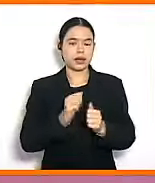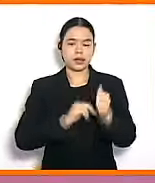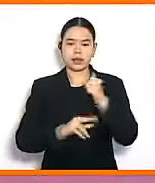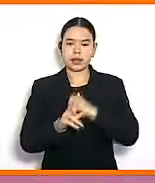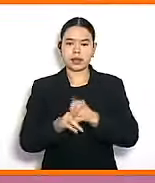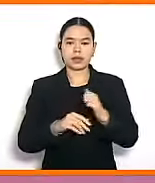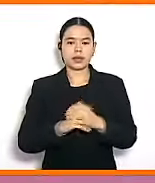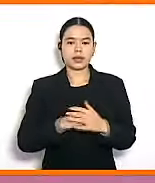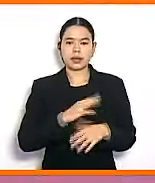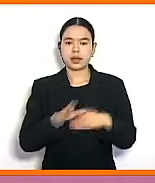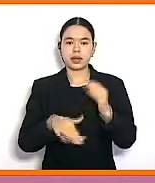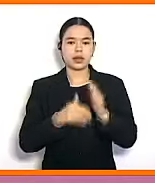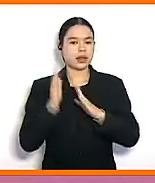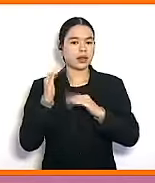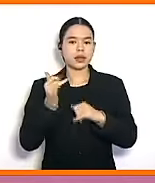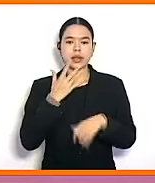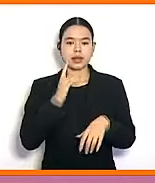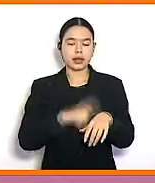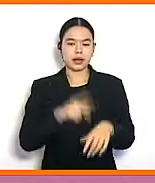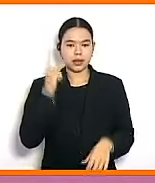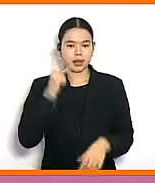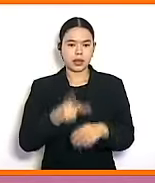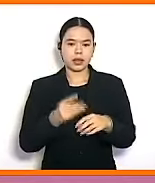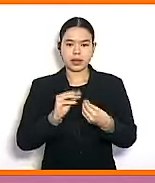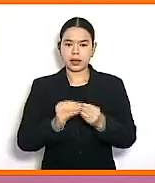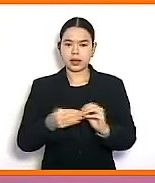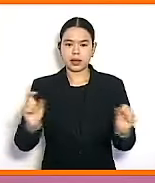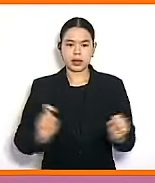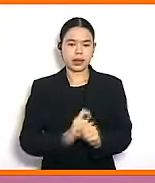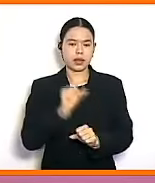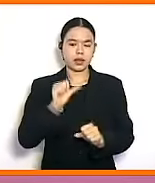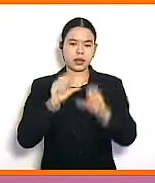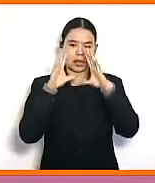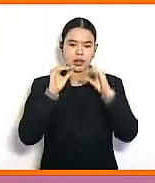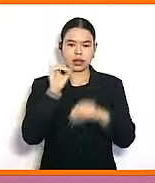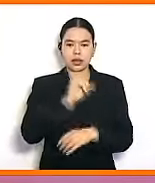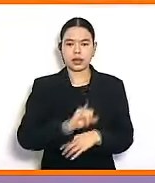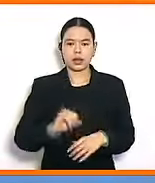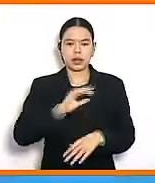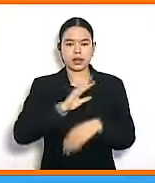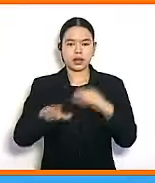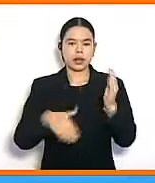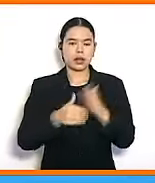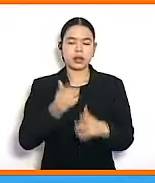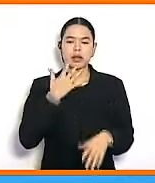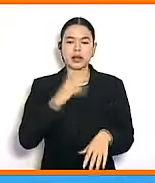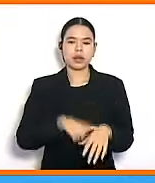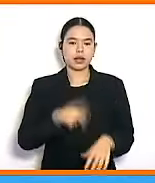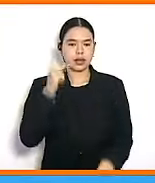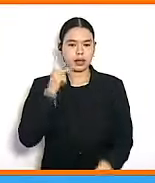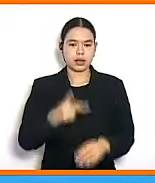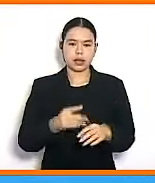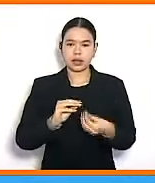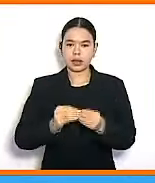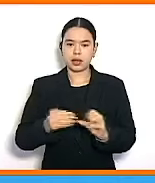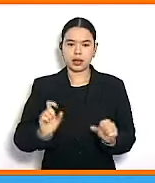3? Conoceremos los tres números afortunados en esta noche de jueves. Suerte, el primer número afortunado es,